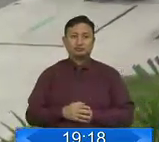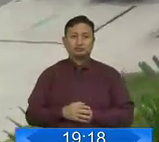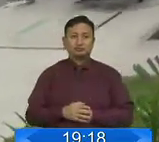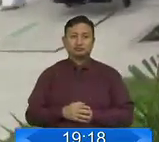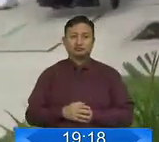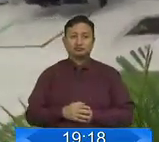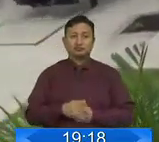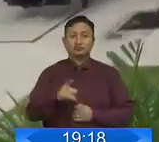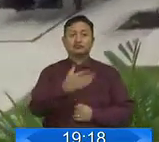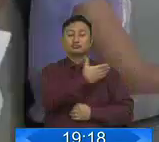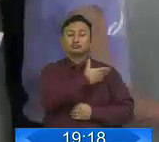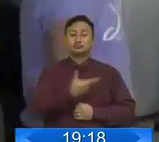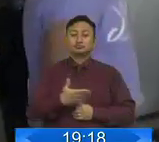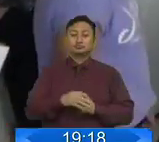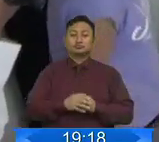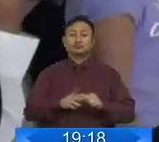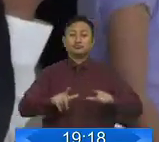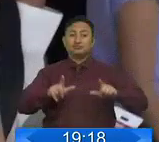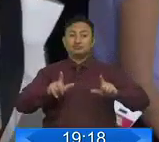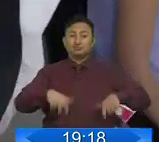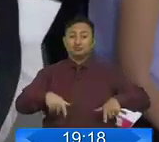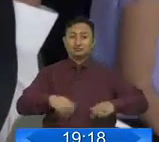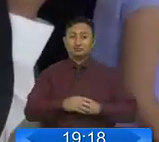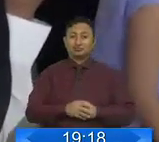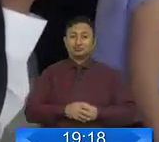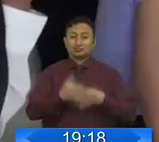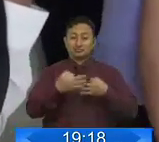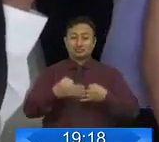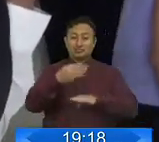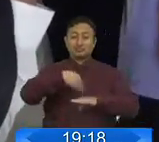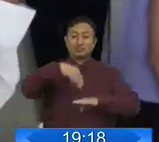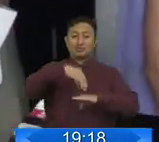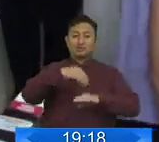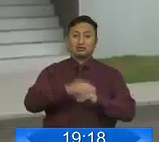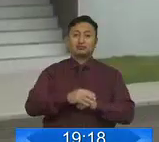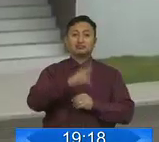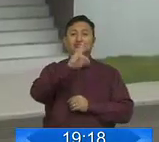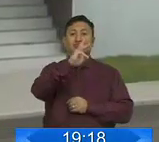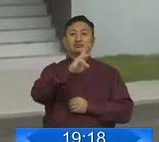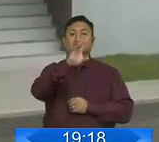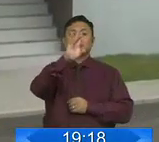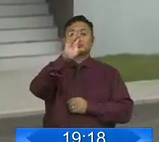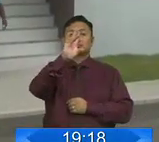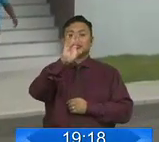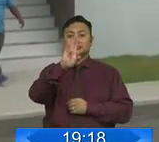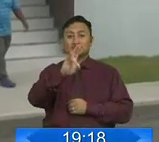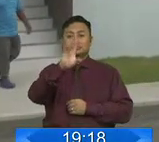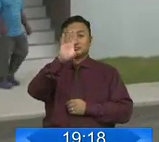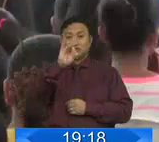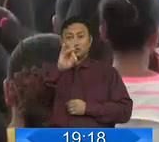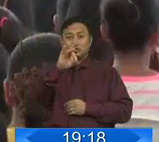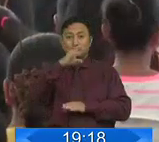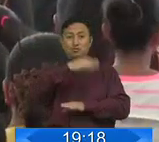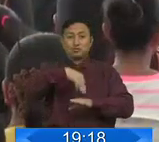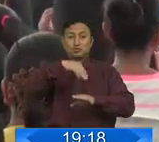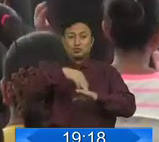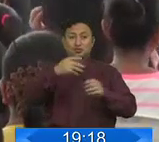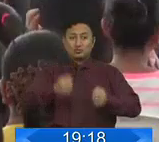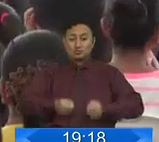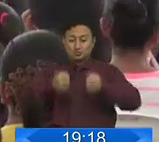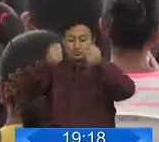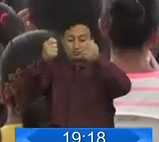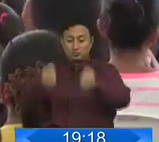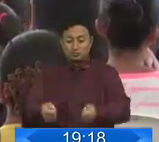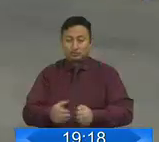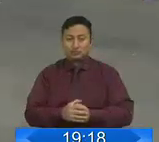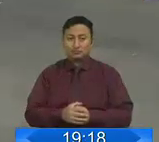El presidente de la República, Lenín Moreno, oficializó en Manabí la entrega de 678 viviendas del Plan Casa para Todos en los